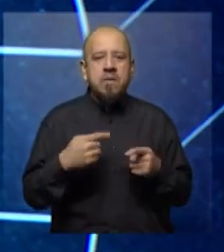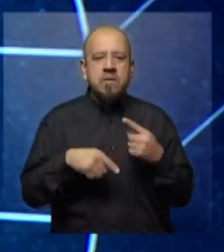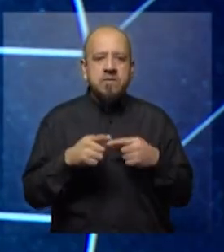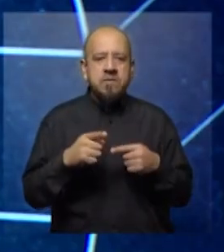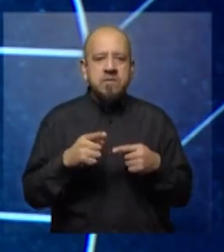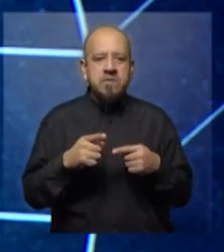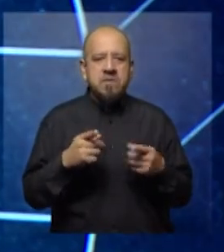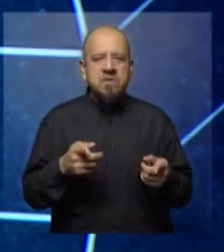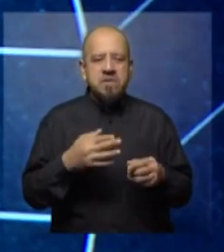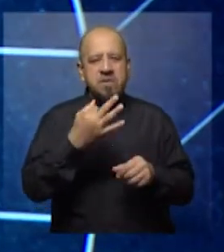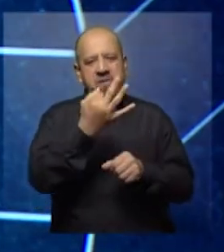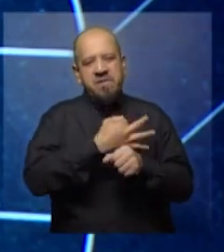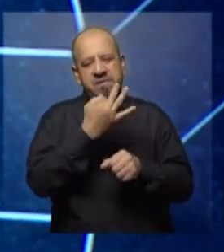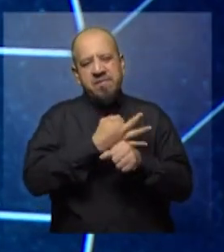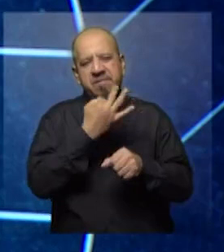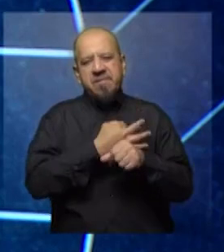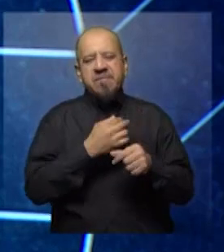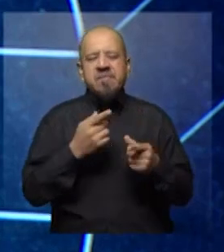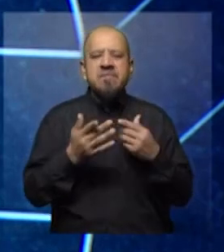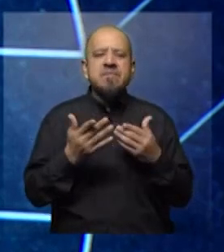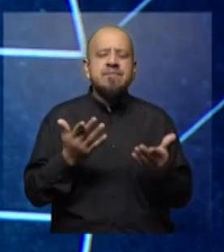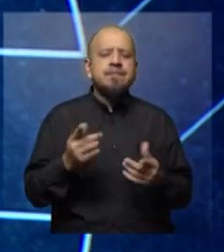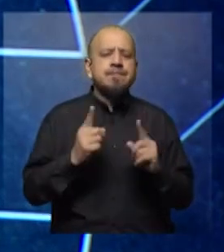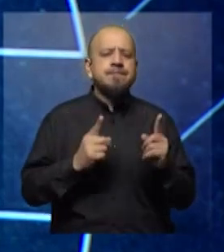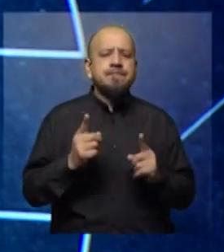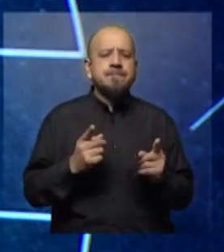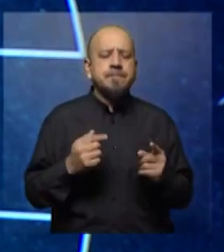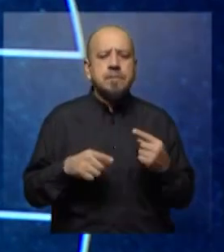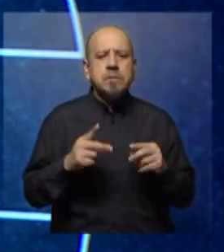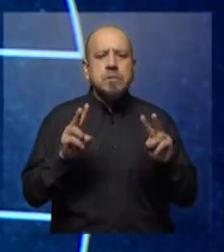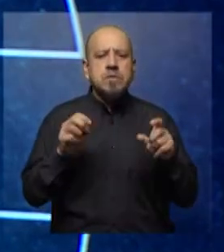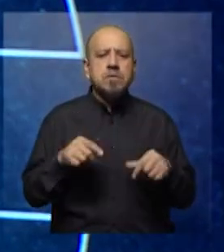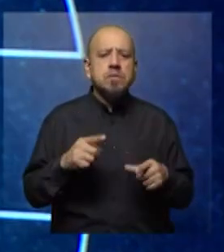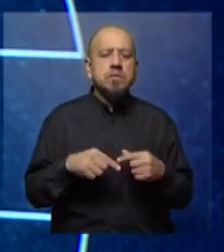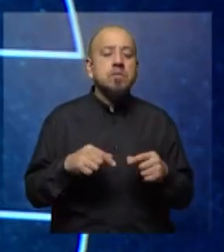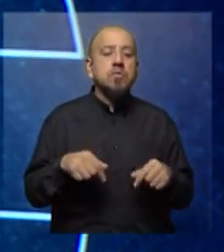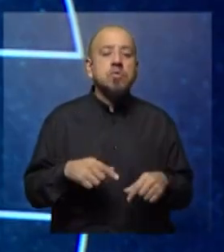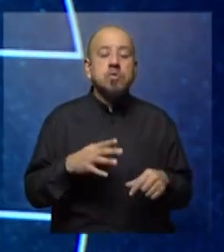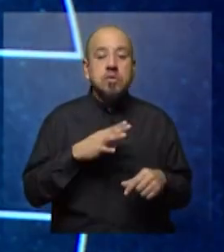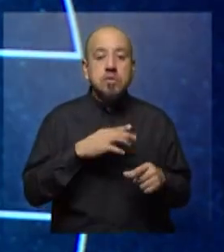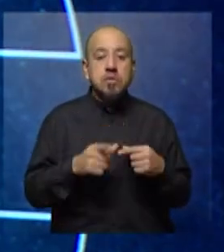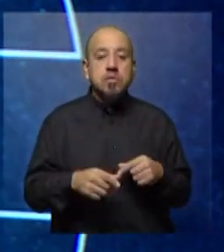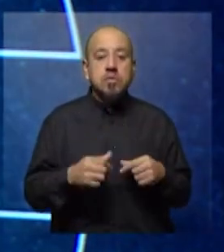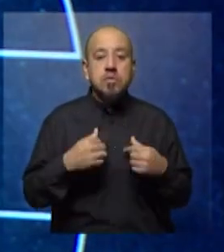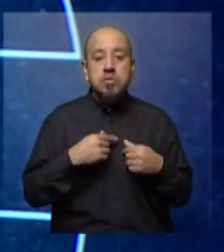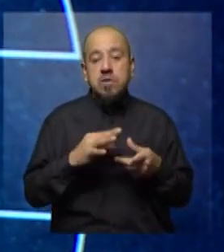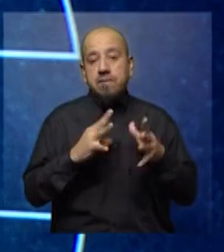que nos enseña algunos aspectos que hasta hoy están presentes en nuestra forma de trabajar